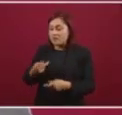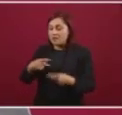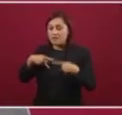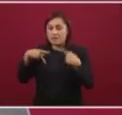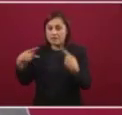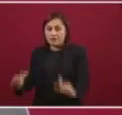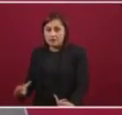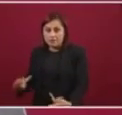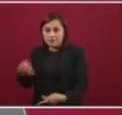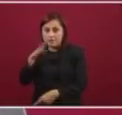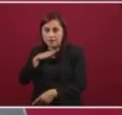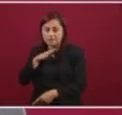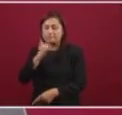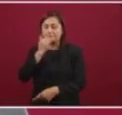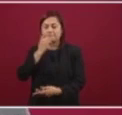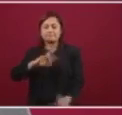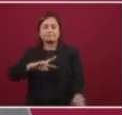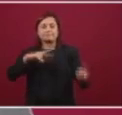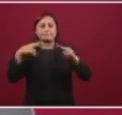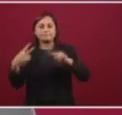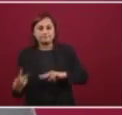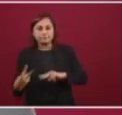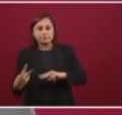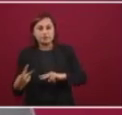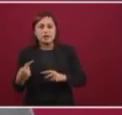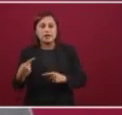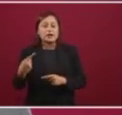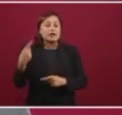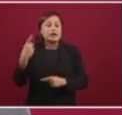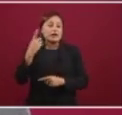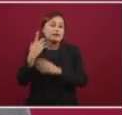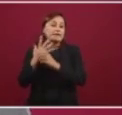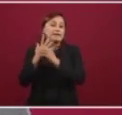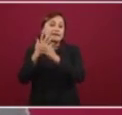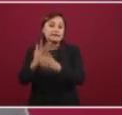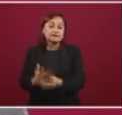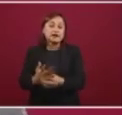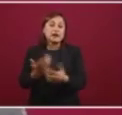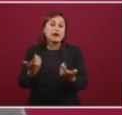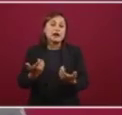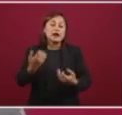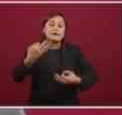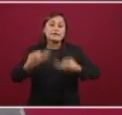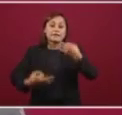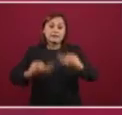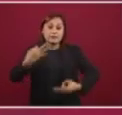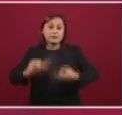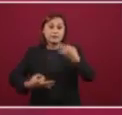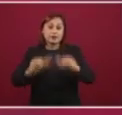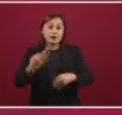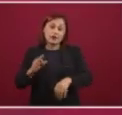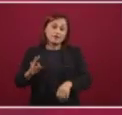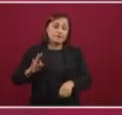que defiendan al débil de los abusos que comete el fuerte,